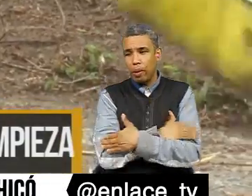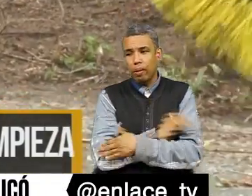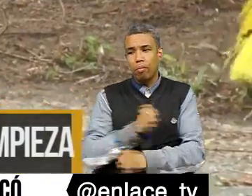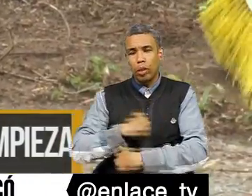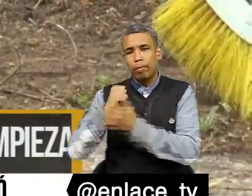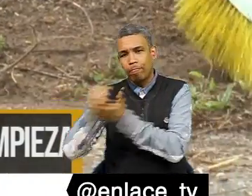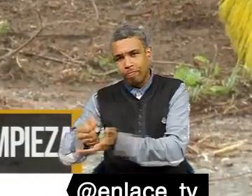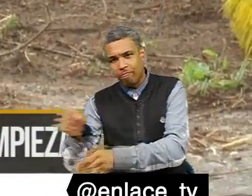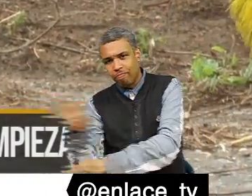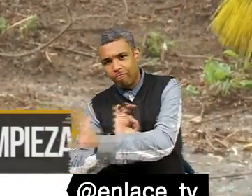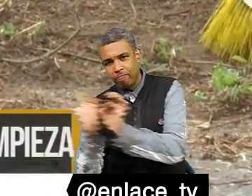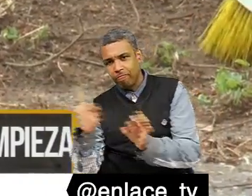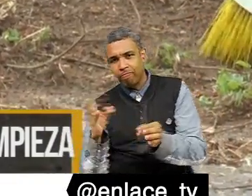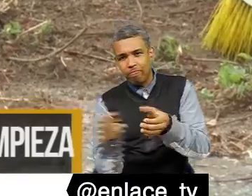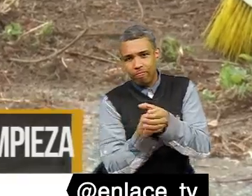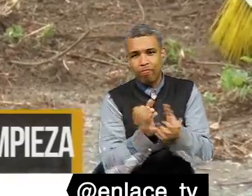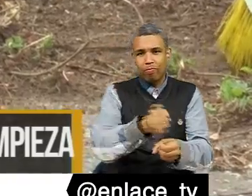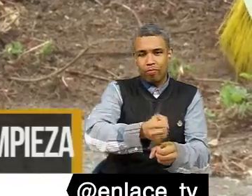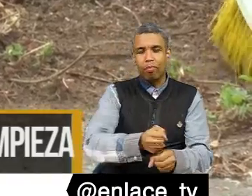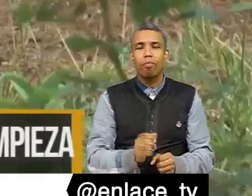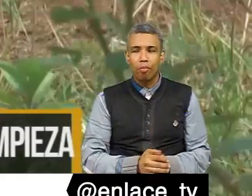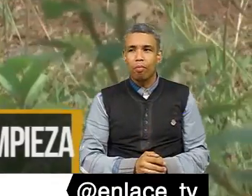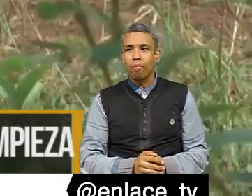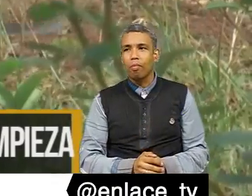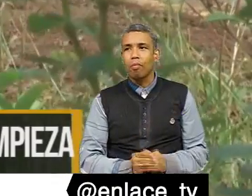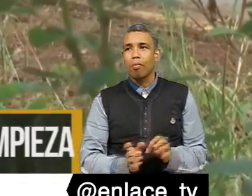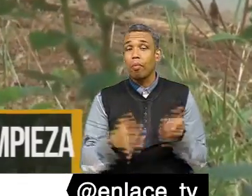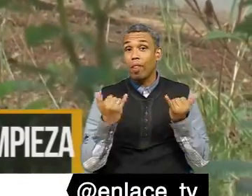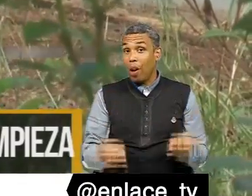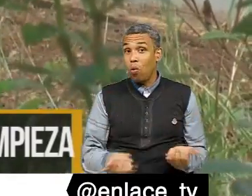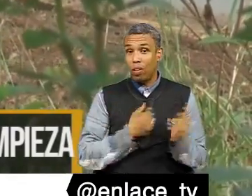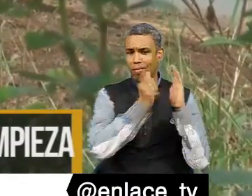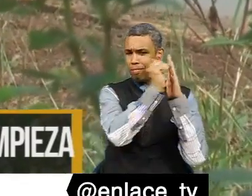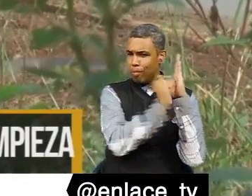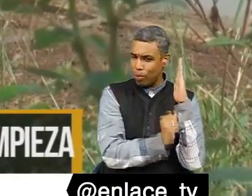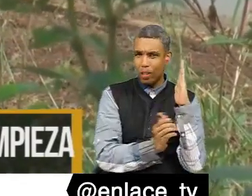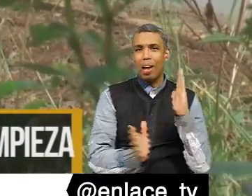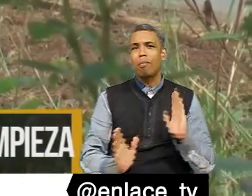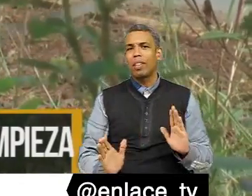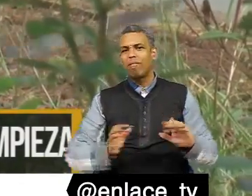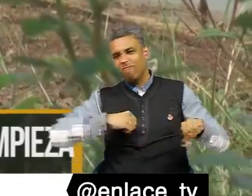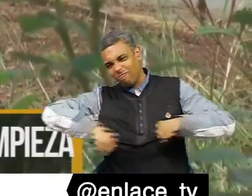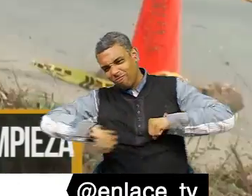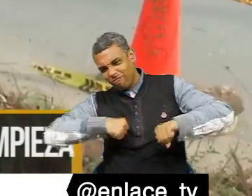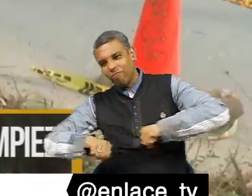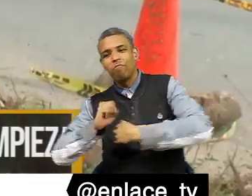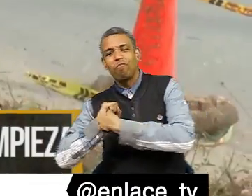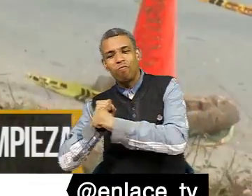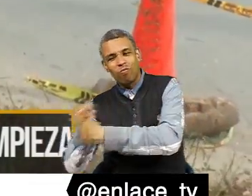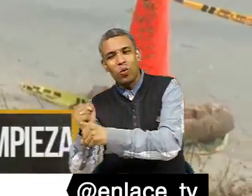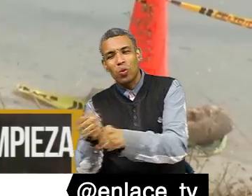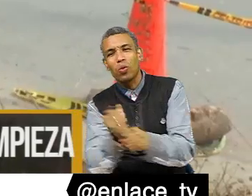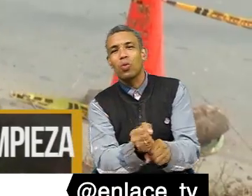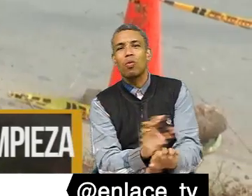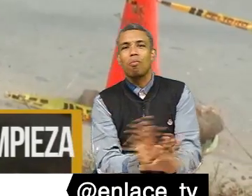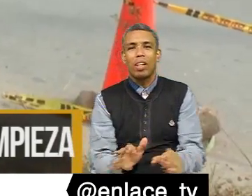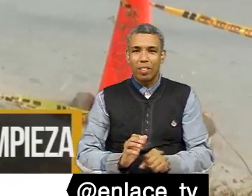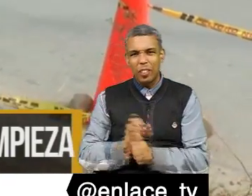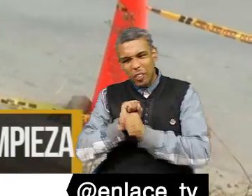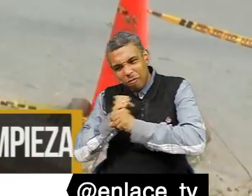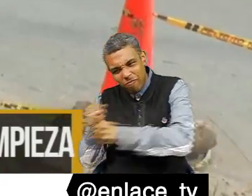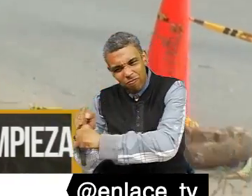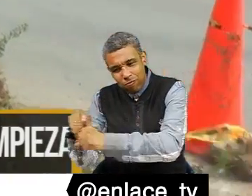Barranca Bermeja Limpia, Segura y en Paz, se lanzó oficialmente este programa en el que las principales protagonistas son las mujeres, especialmente las madres